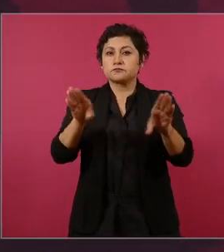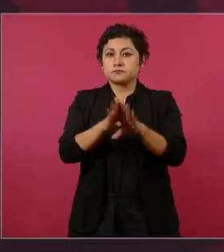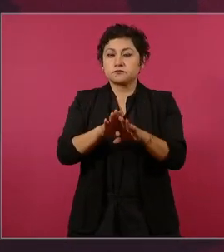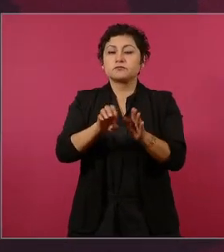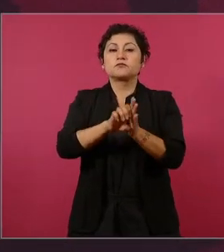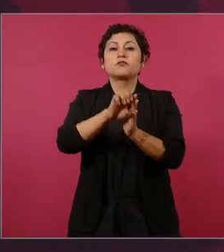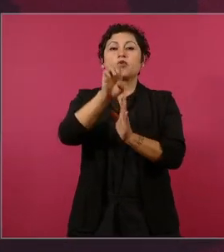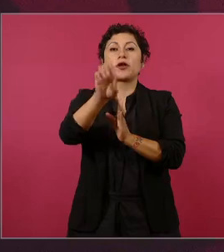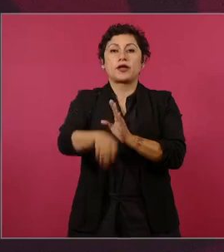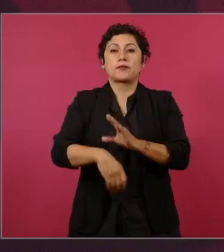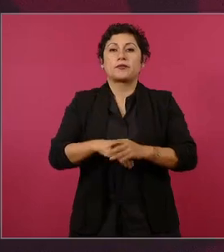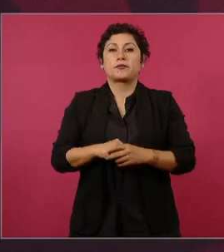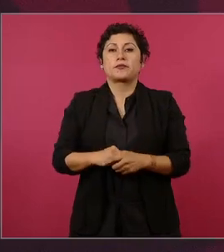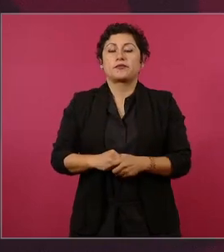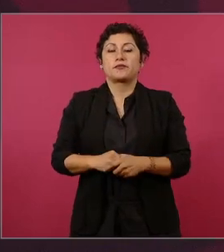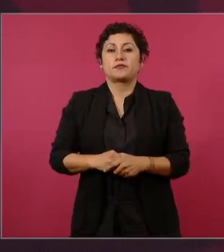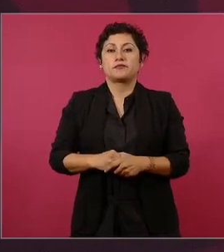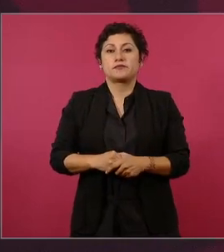resarcir, para